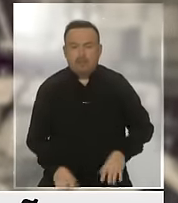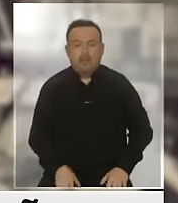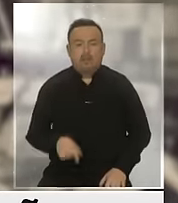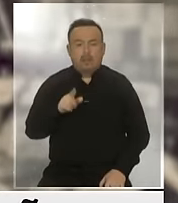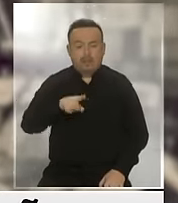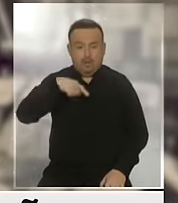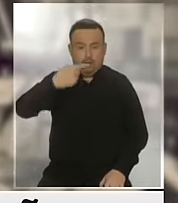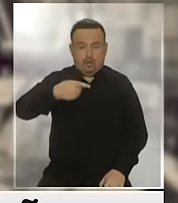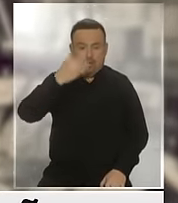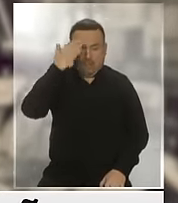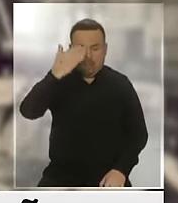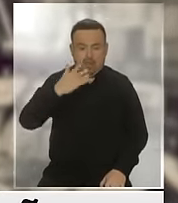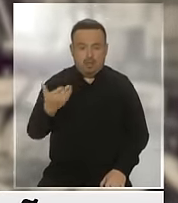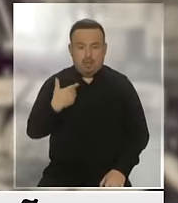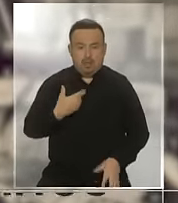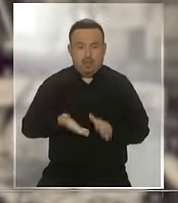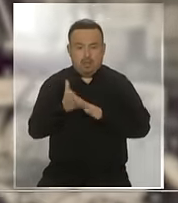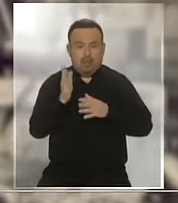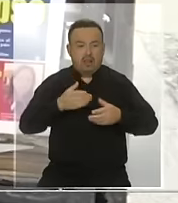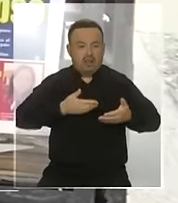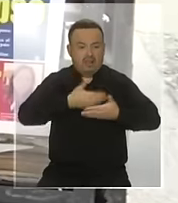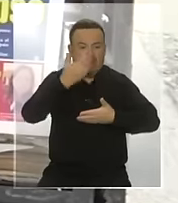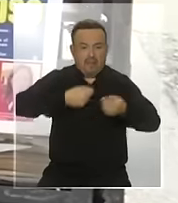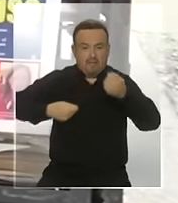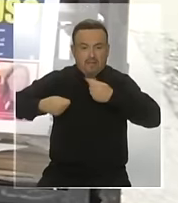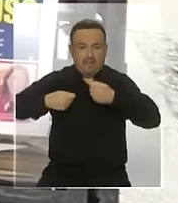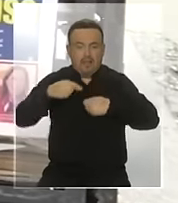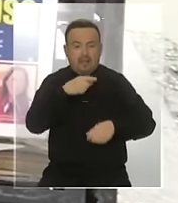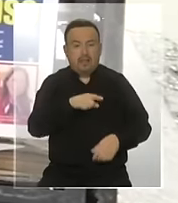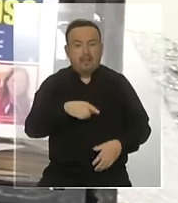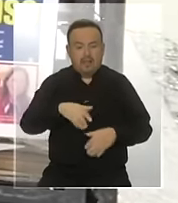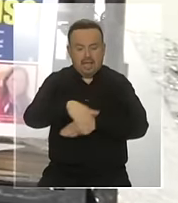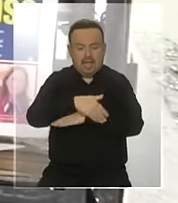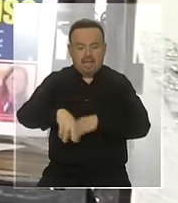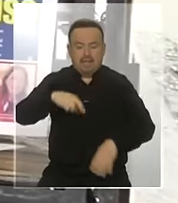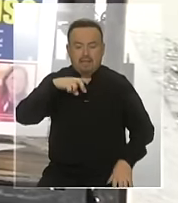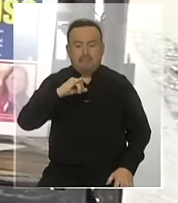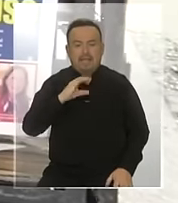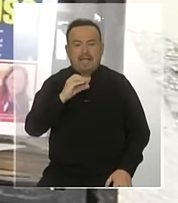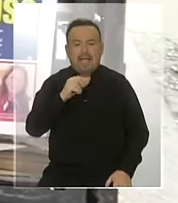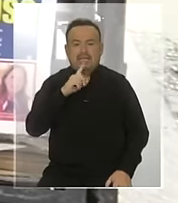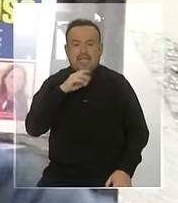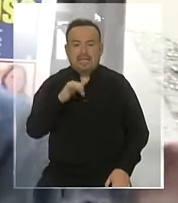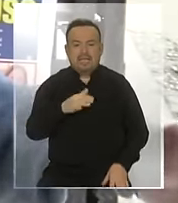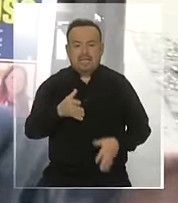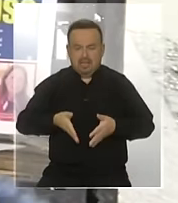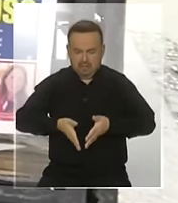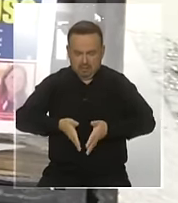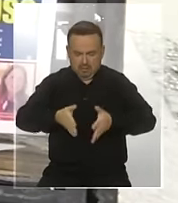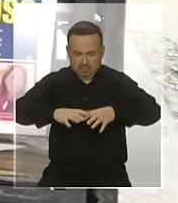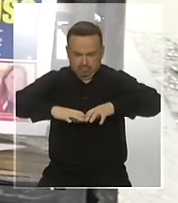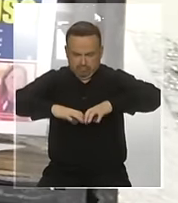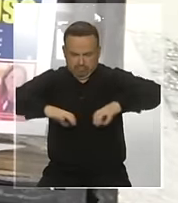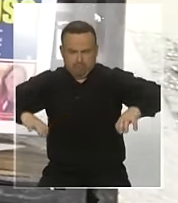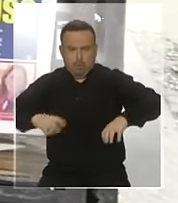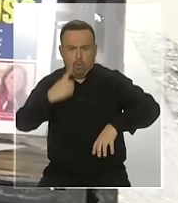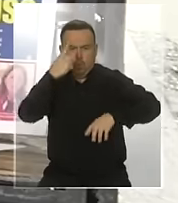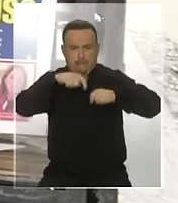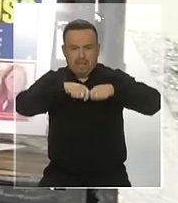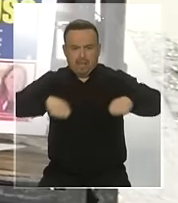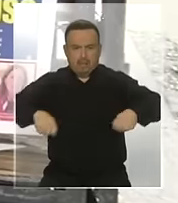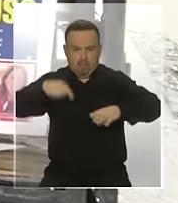Después, al día siguiente, nosotros, como salíamos antes en los diarios, ahí en calle Picarte, había una grieta de más de un metro de ancho